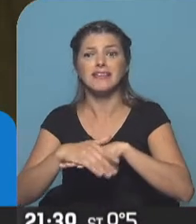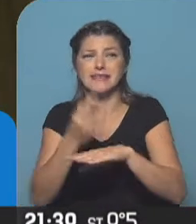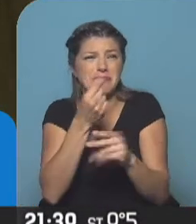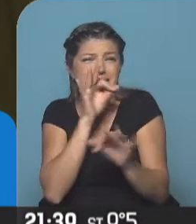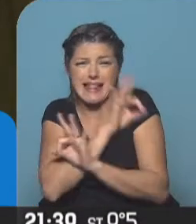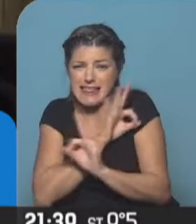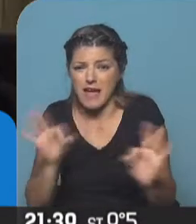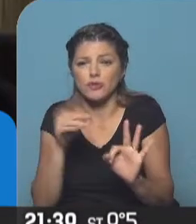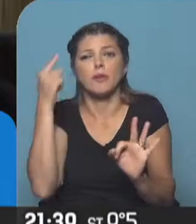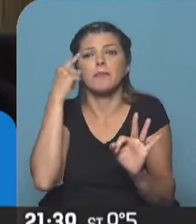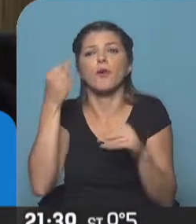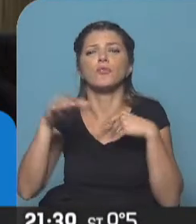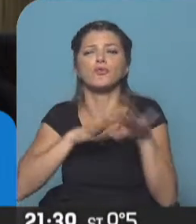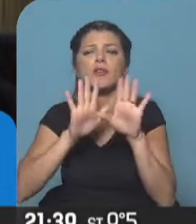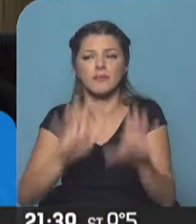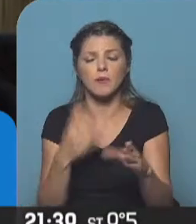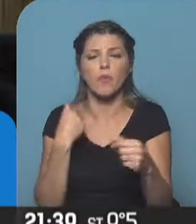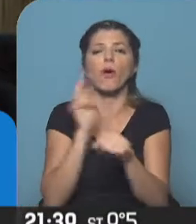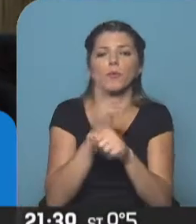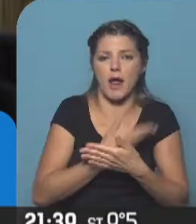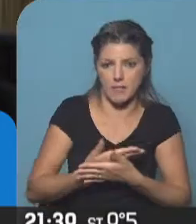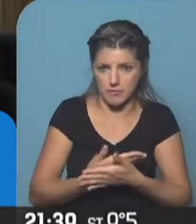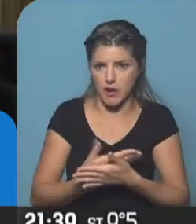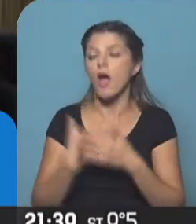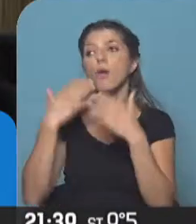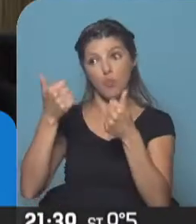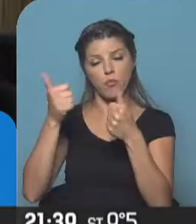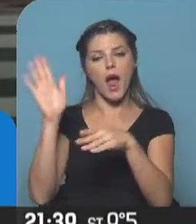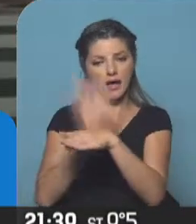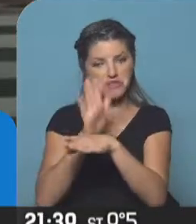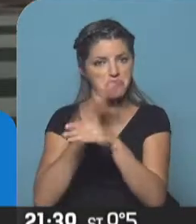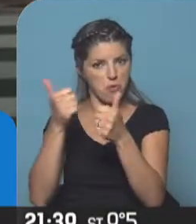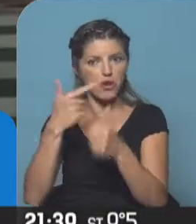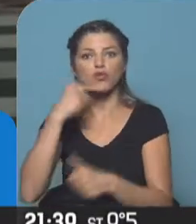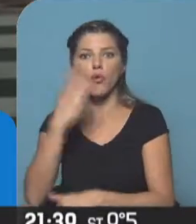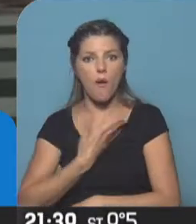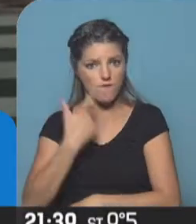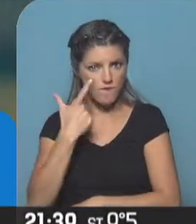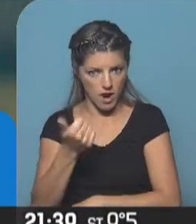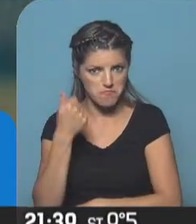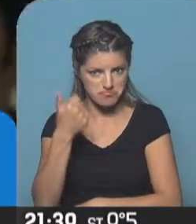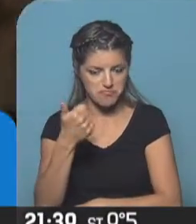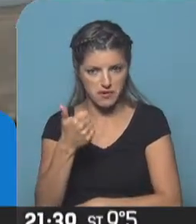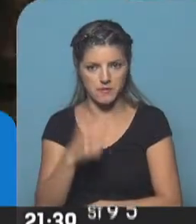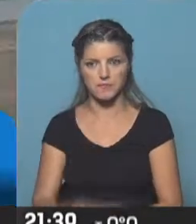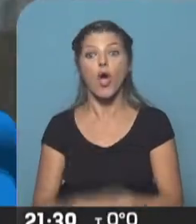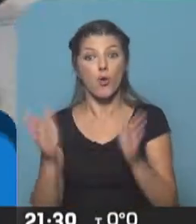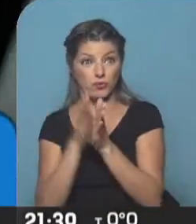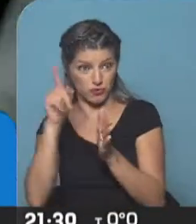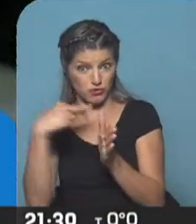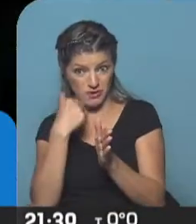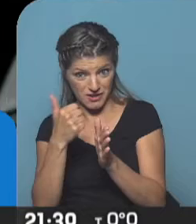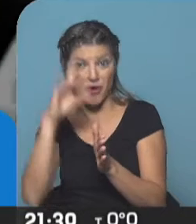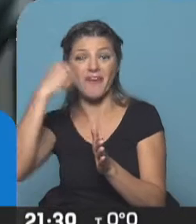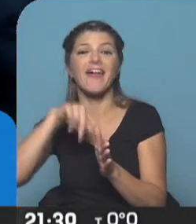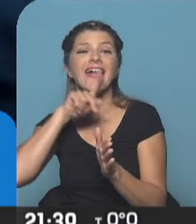y cuidar a su bebé en ese presente? Genial trabajo de Sofía Gala Castiglione, que le pone el cuerpo un papel muy difícil y lo hace junto a su hijo menor,